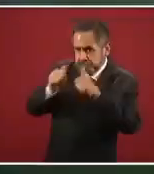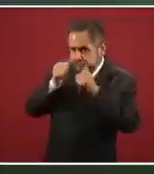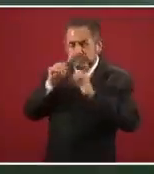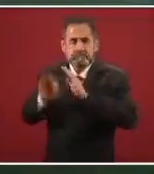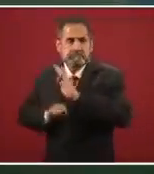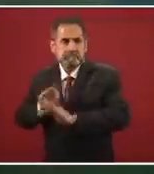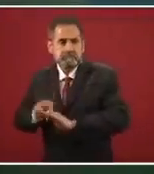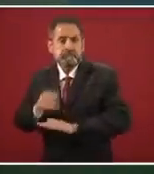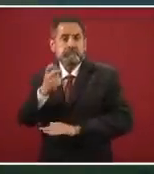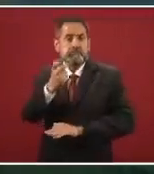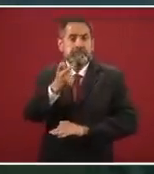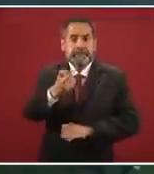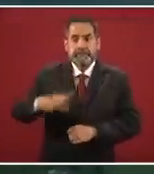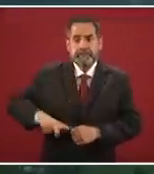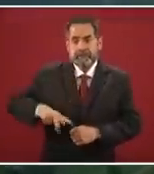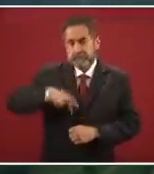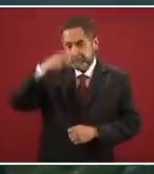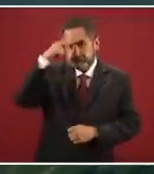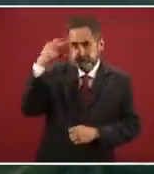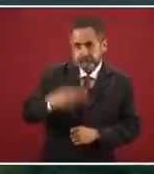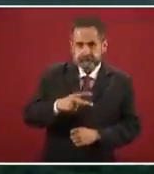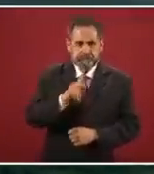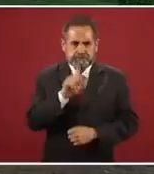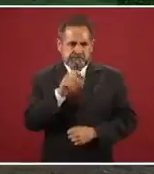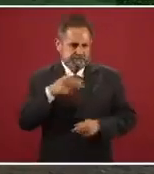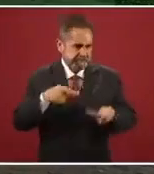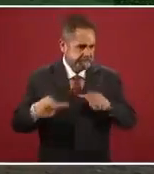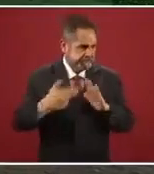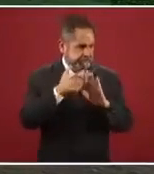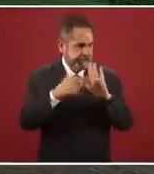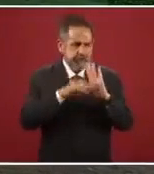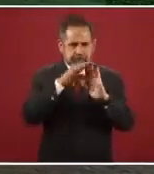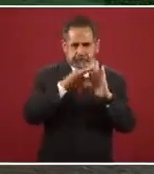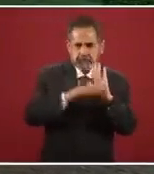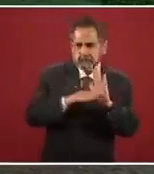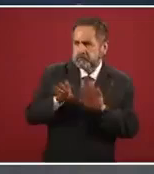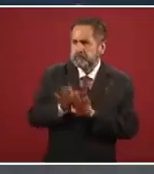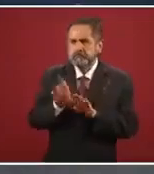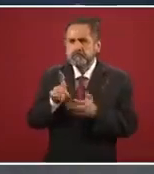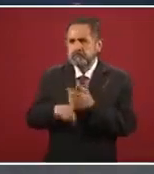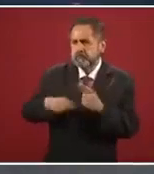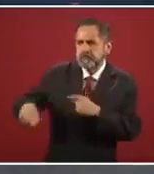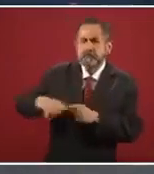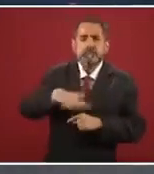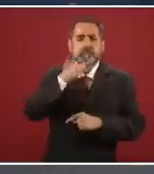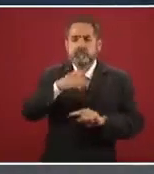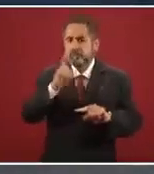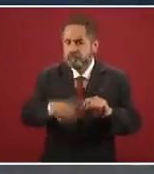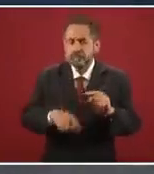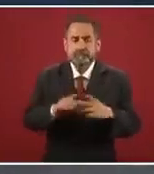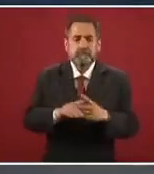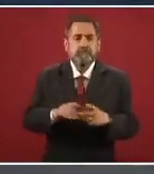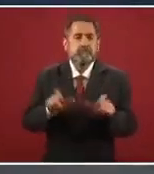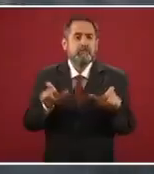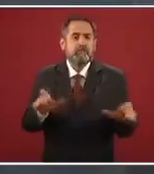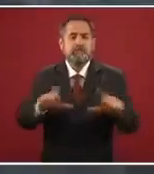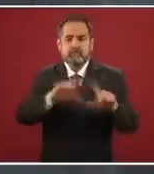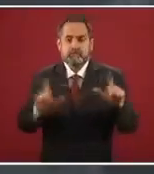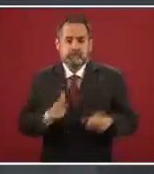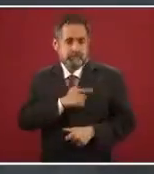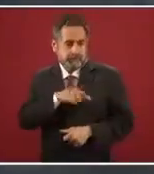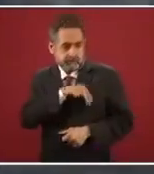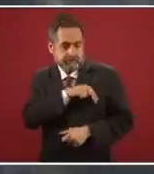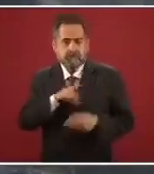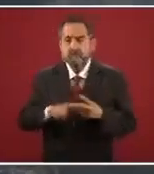el gobierno de México estableció un plan de migración y desarrollo basado en el combate a la corrupción, la coordinación con la Guardia Nacional, la oferta